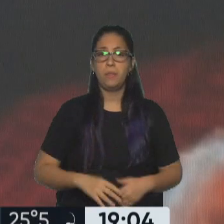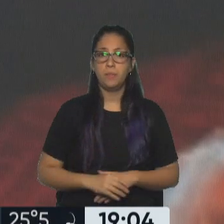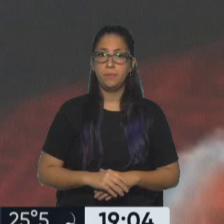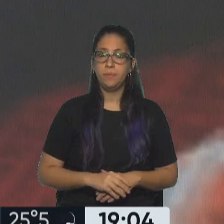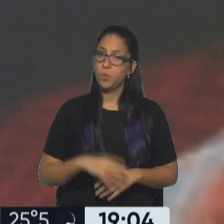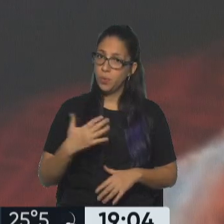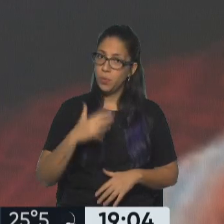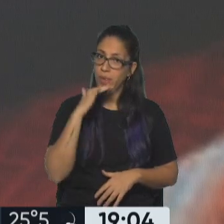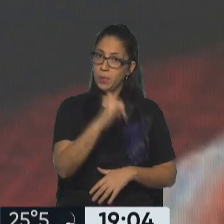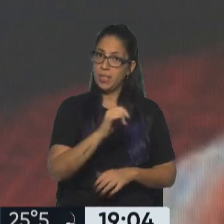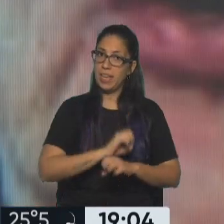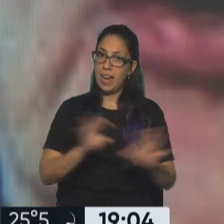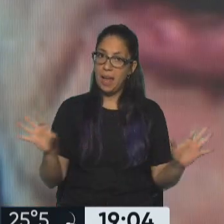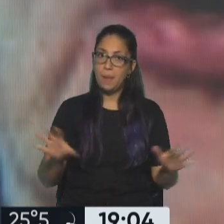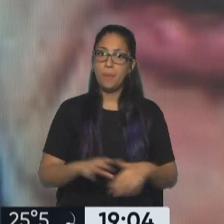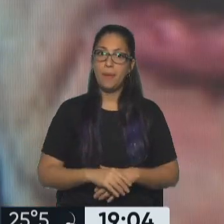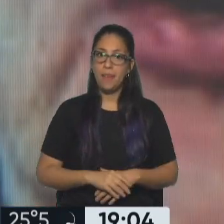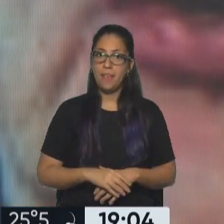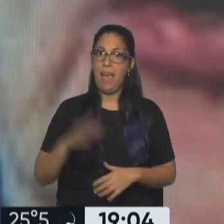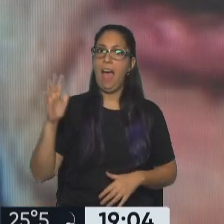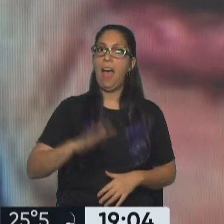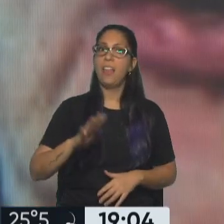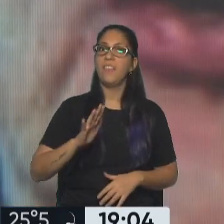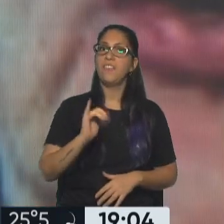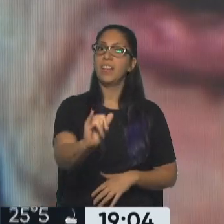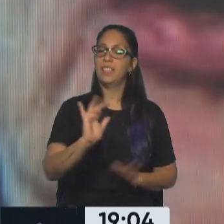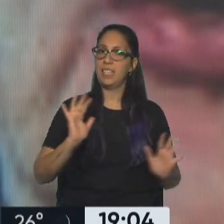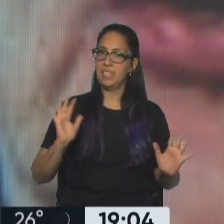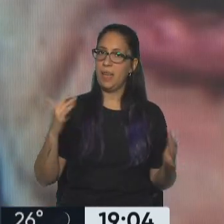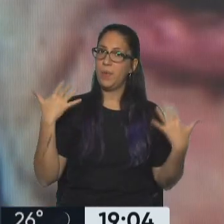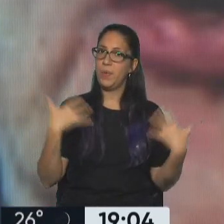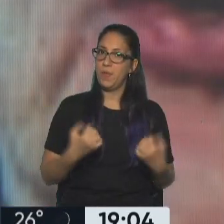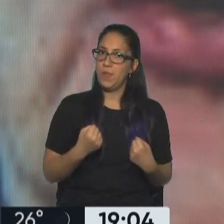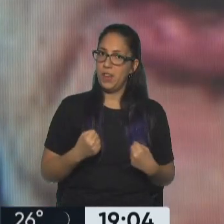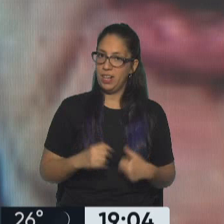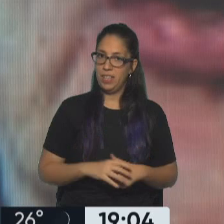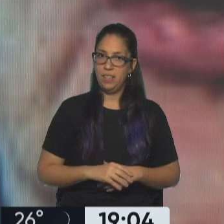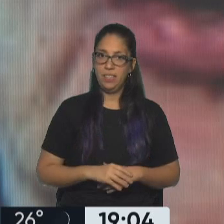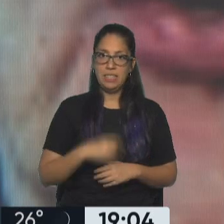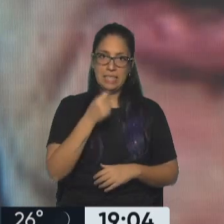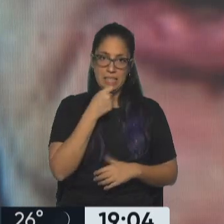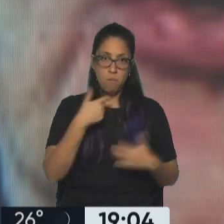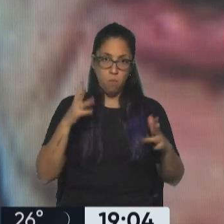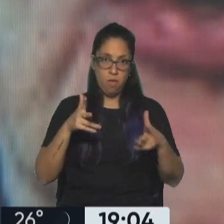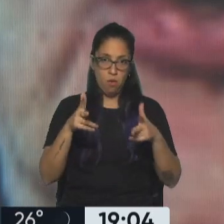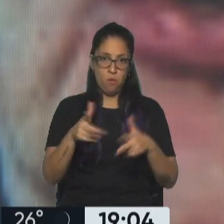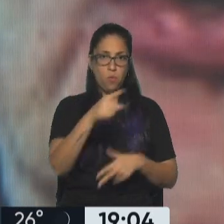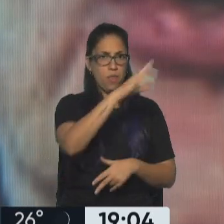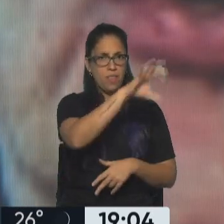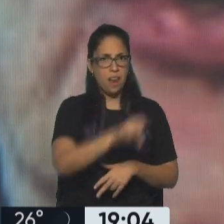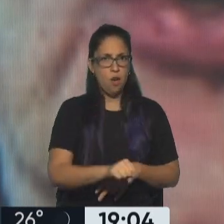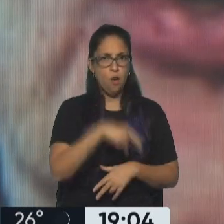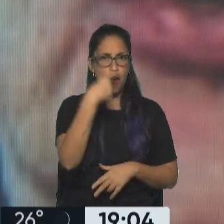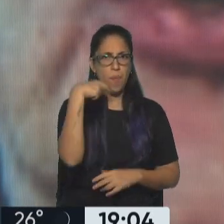Grave denuncia, grave advertencia, grave advertencia. Si usted me permite, usted trajo